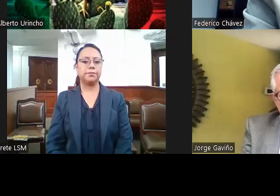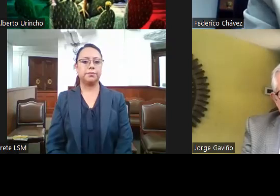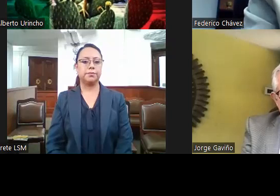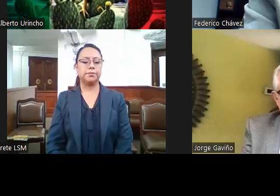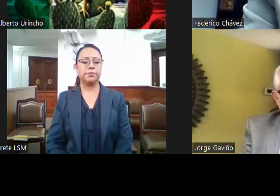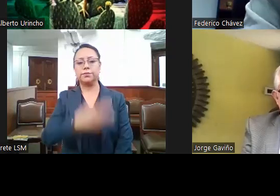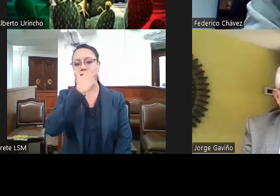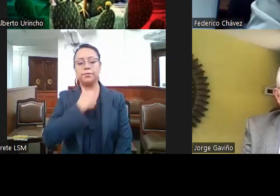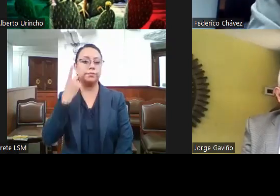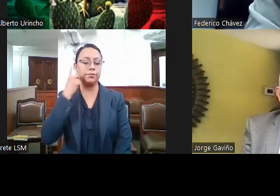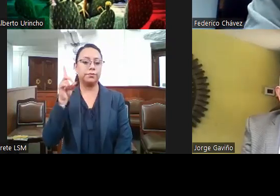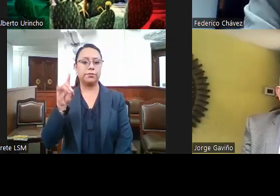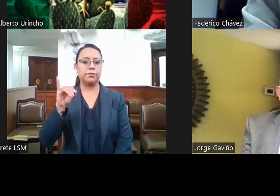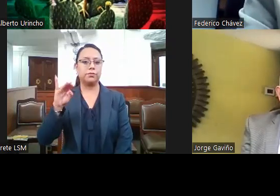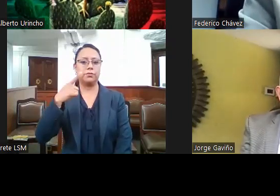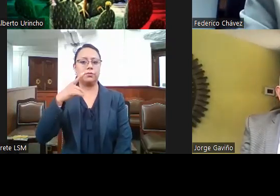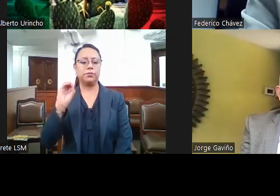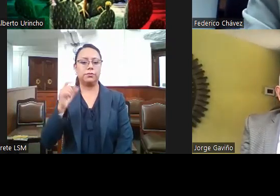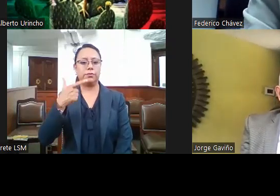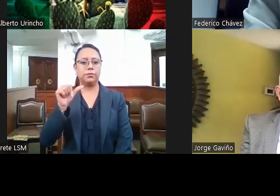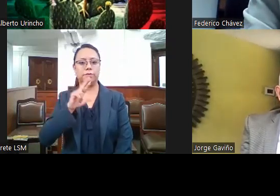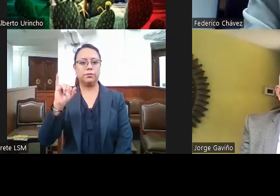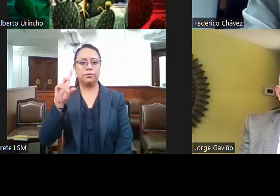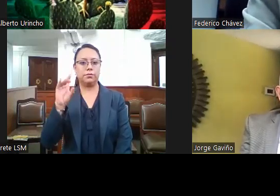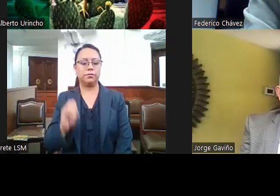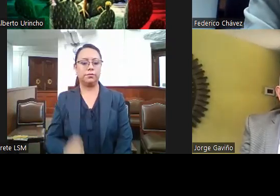Diputado Diego Orlando Garrido López.